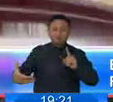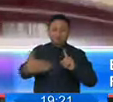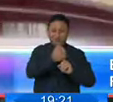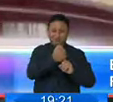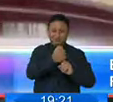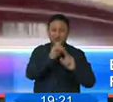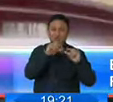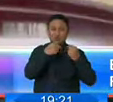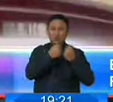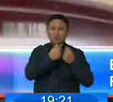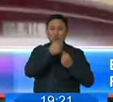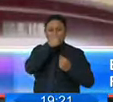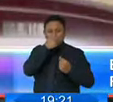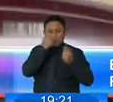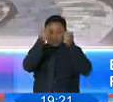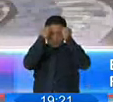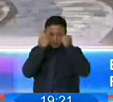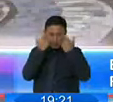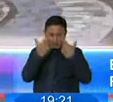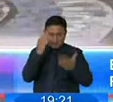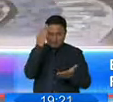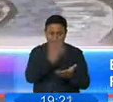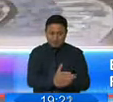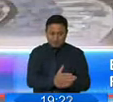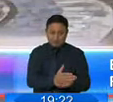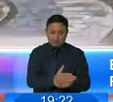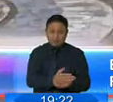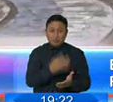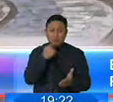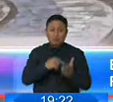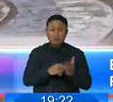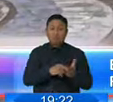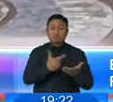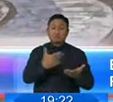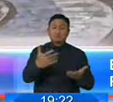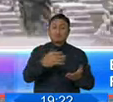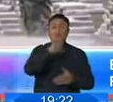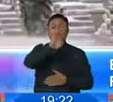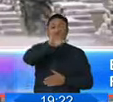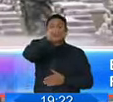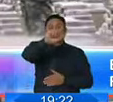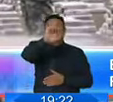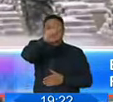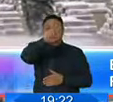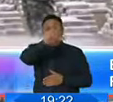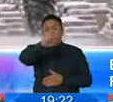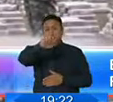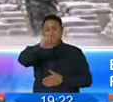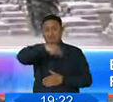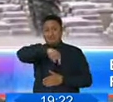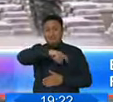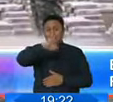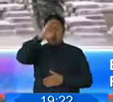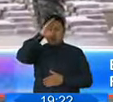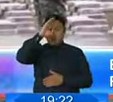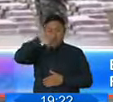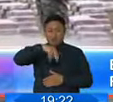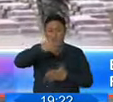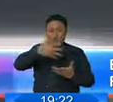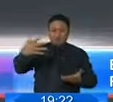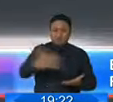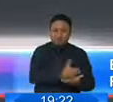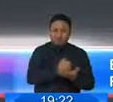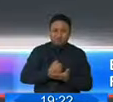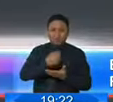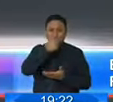al narcoterrorismo y precisó una reciente captura de droga en Baeza, Napo, por parte de la policía